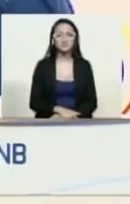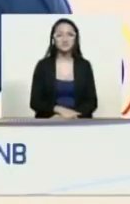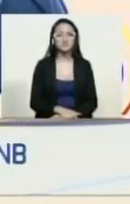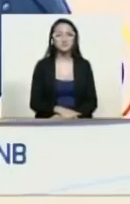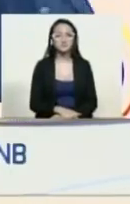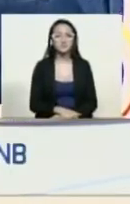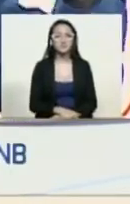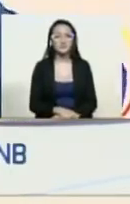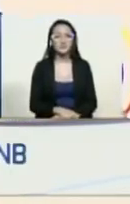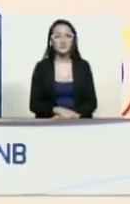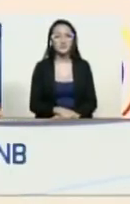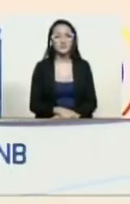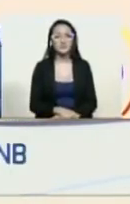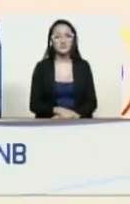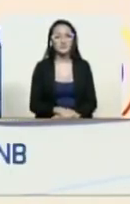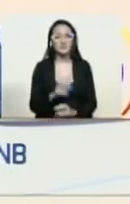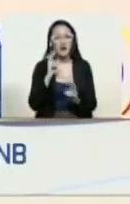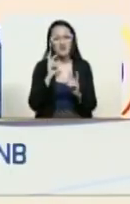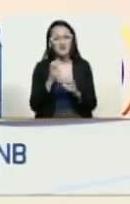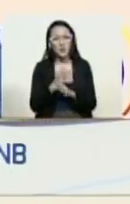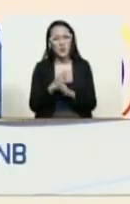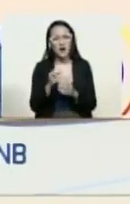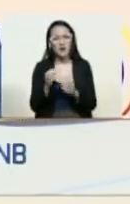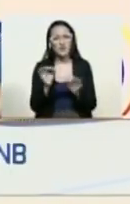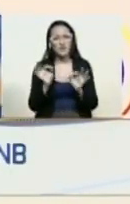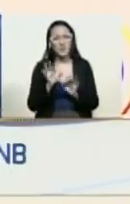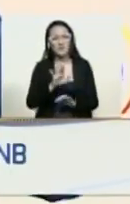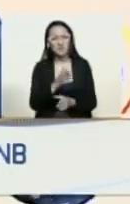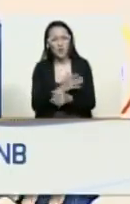cuando iban a revisar una jugada.